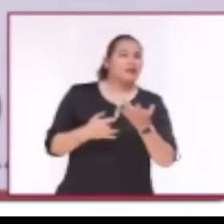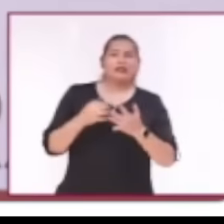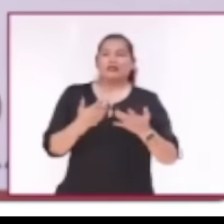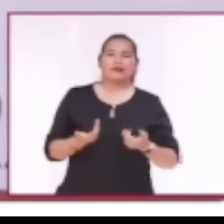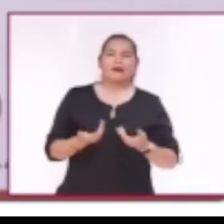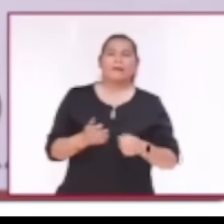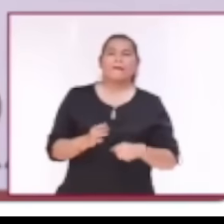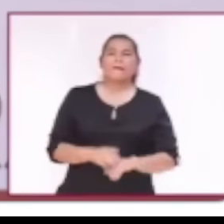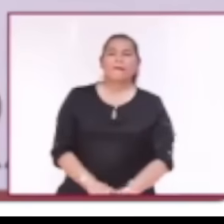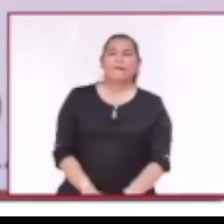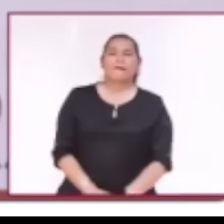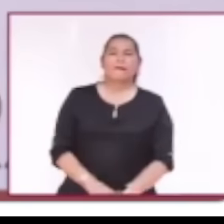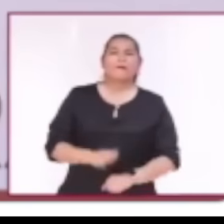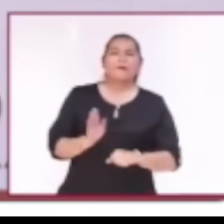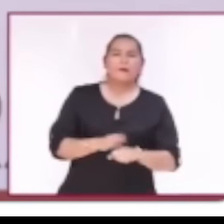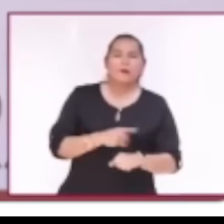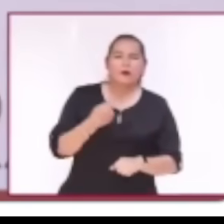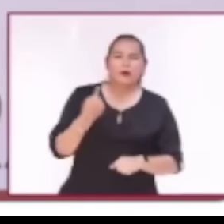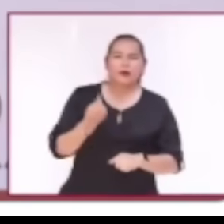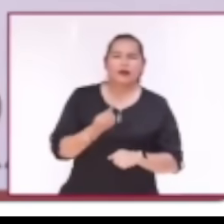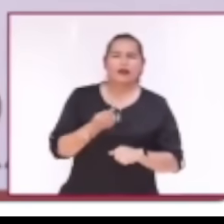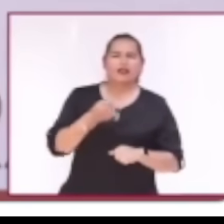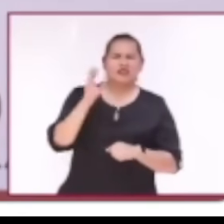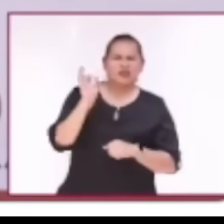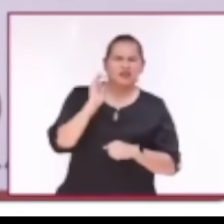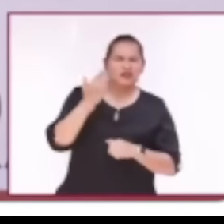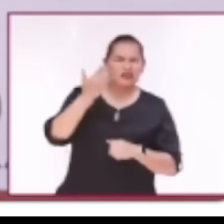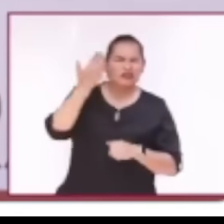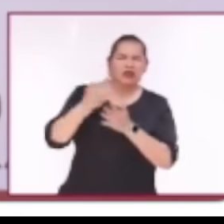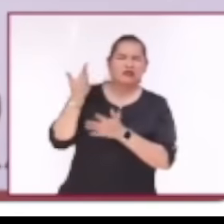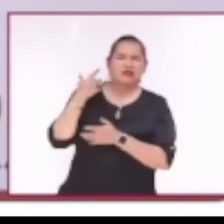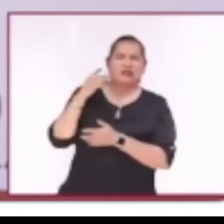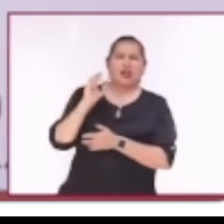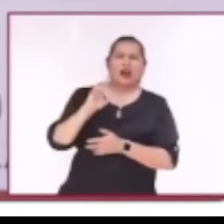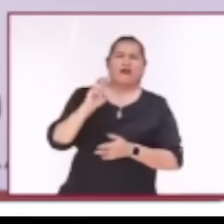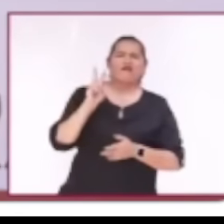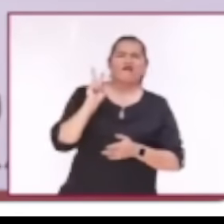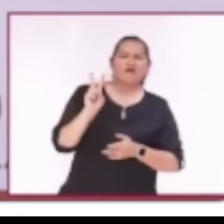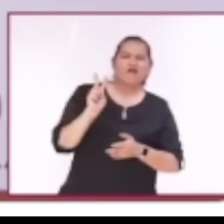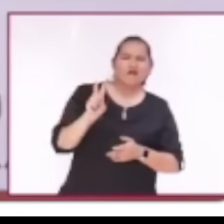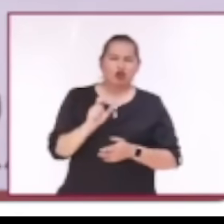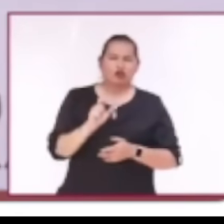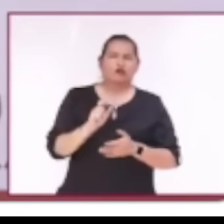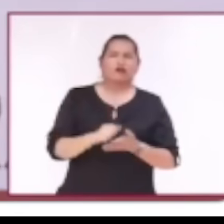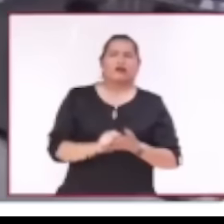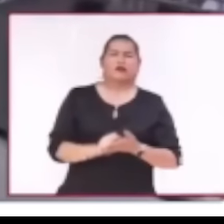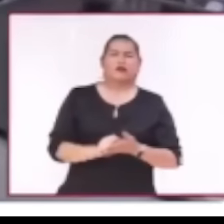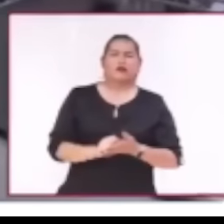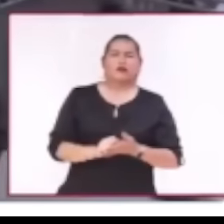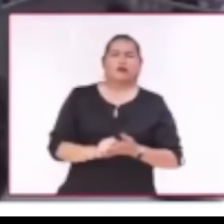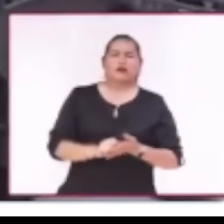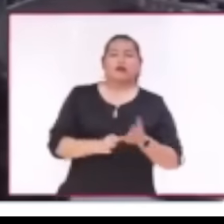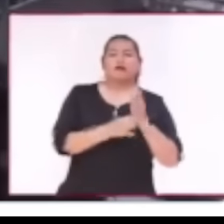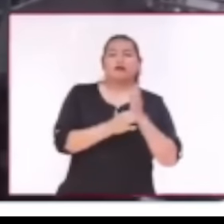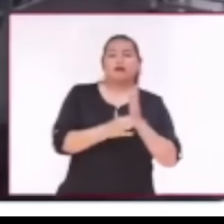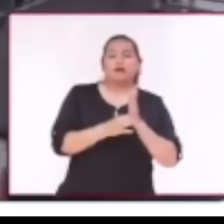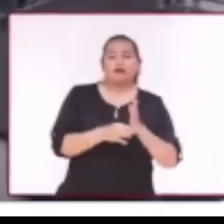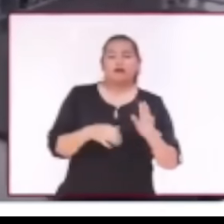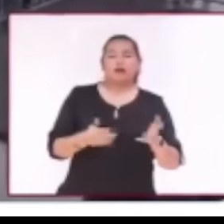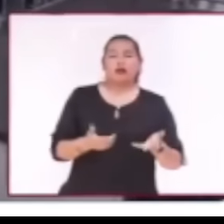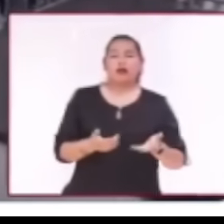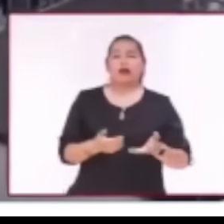porque no sé si oyeron a Fox Hace algunos meses que dijo que los programas